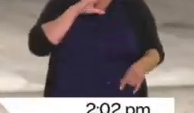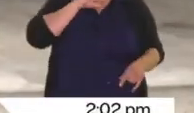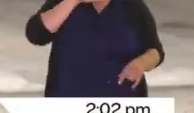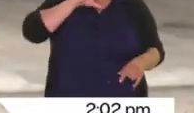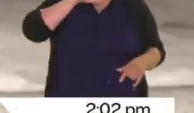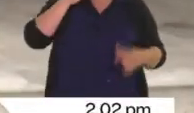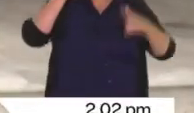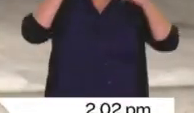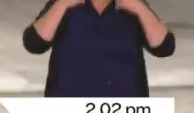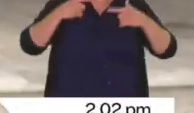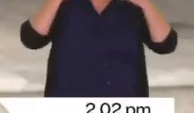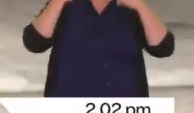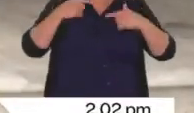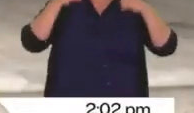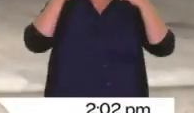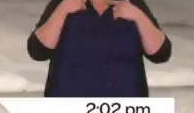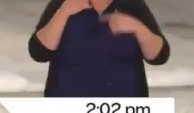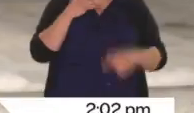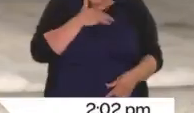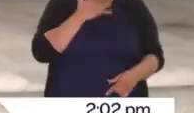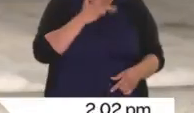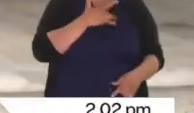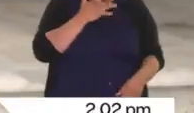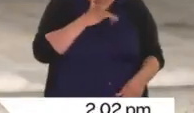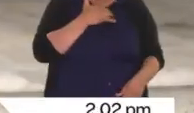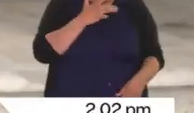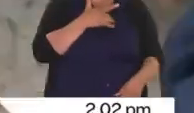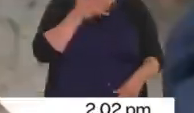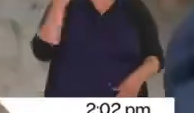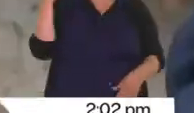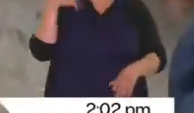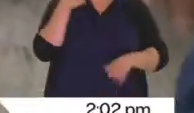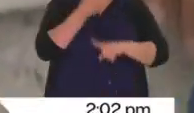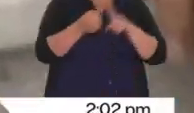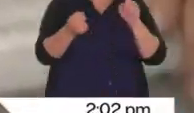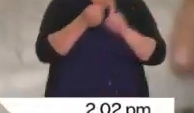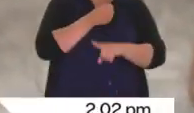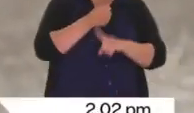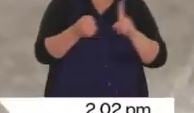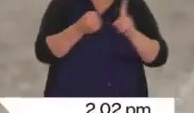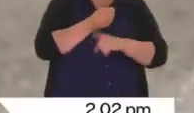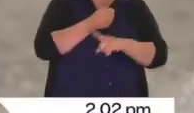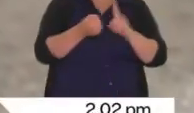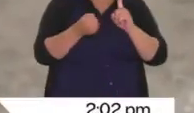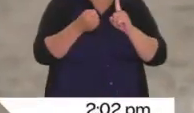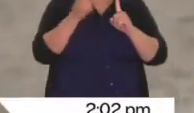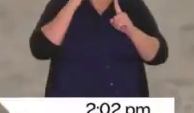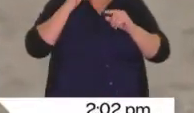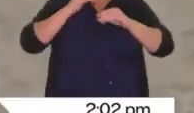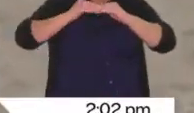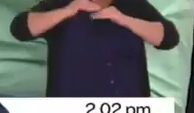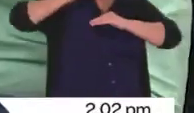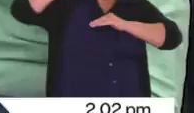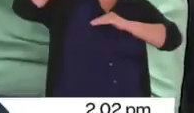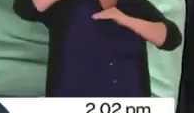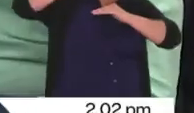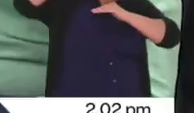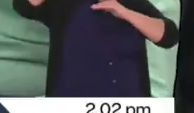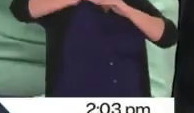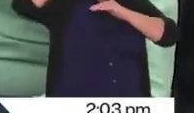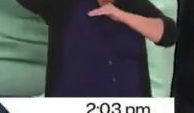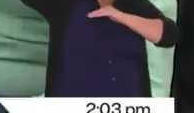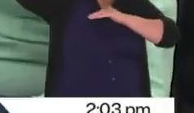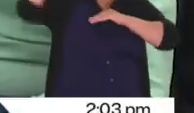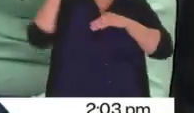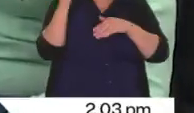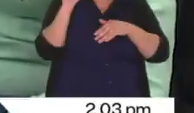perrita y ya tenían indicios de que la perrita estaba siendo maltratada debido a la altura del lugar y la corta edad de sol debió ser sometida a